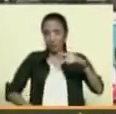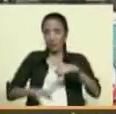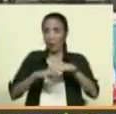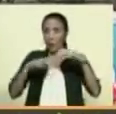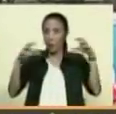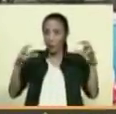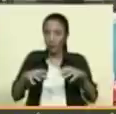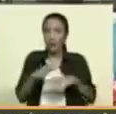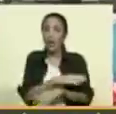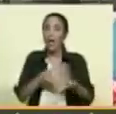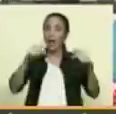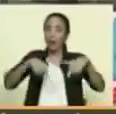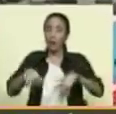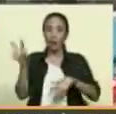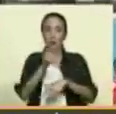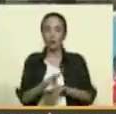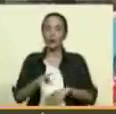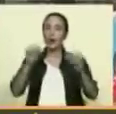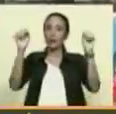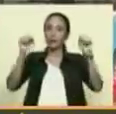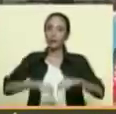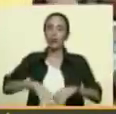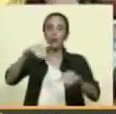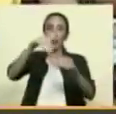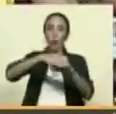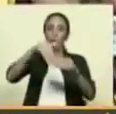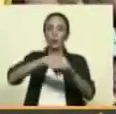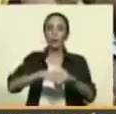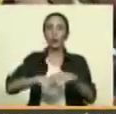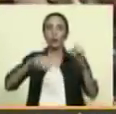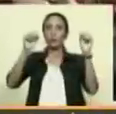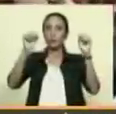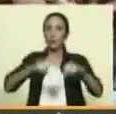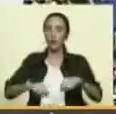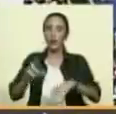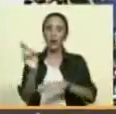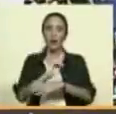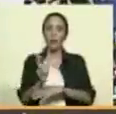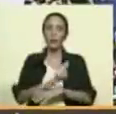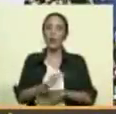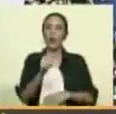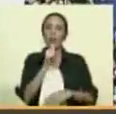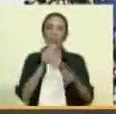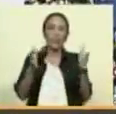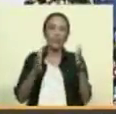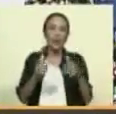relampague, en Venezuela hay elecciones presidenciales